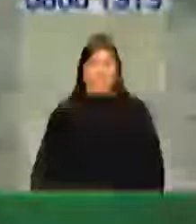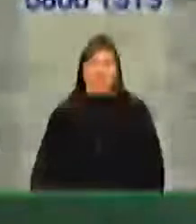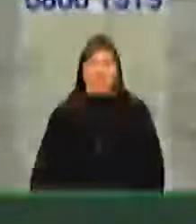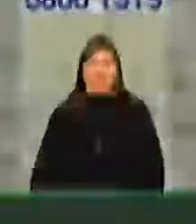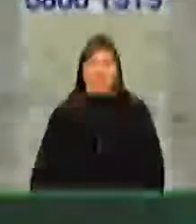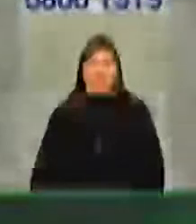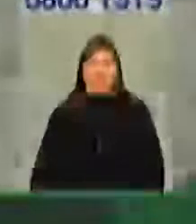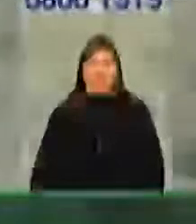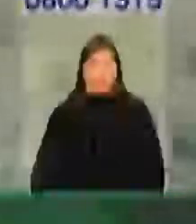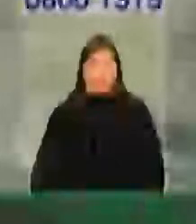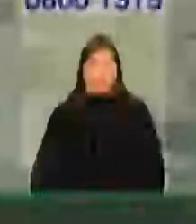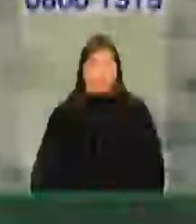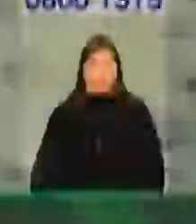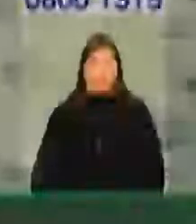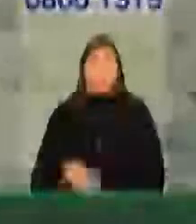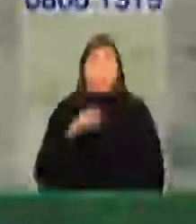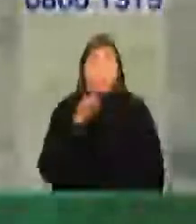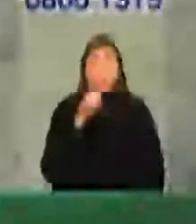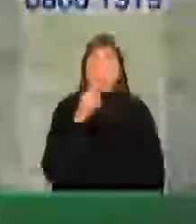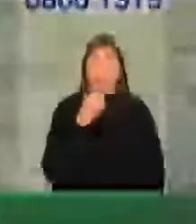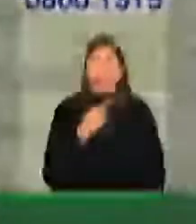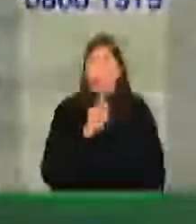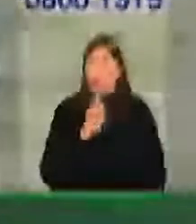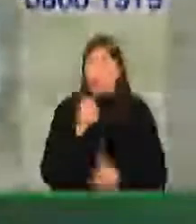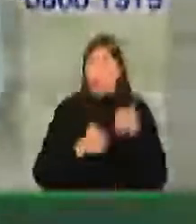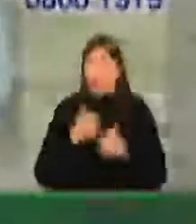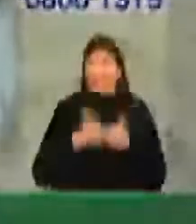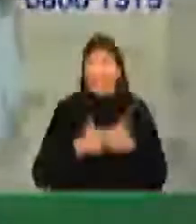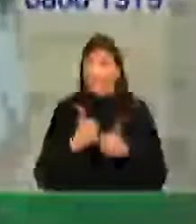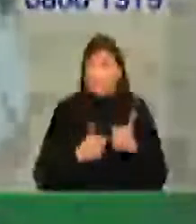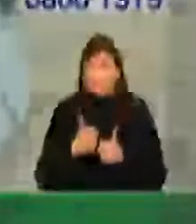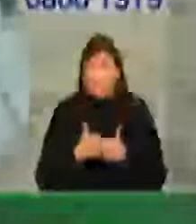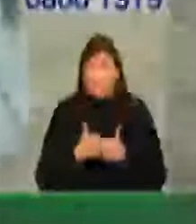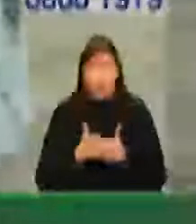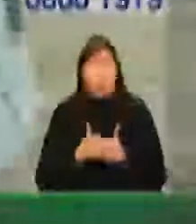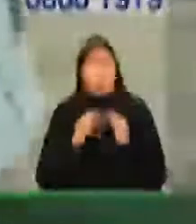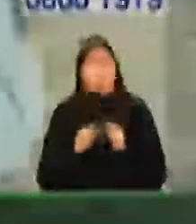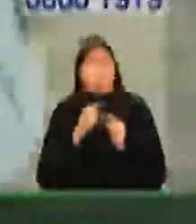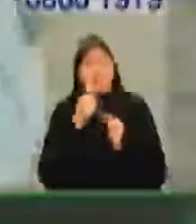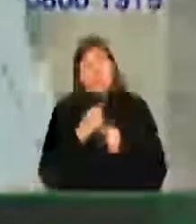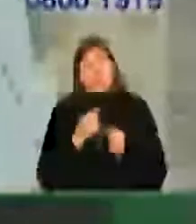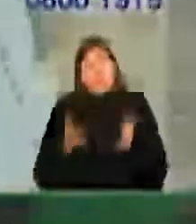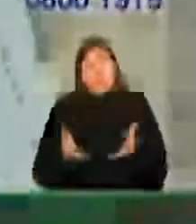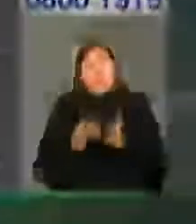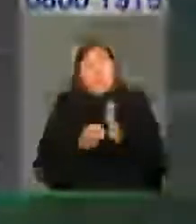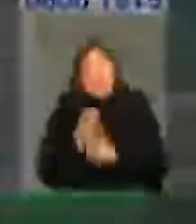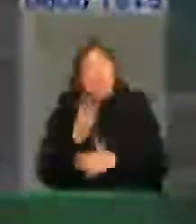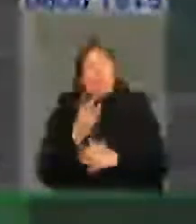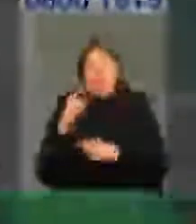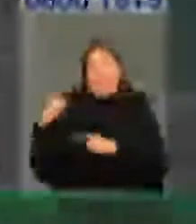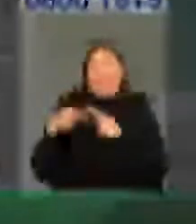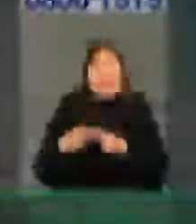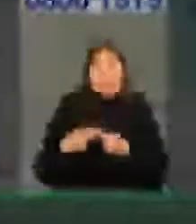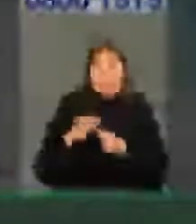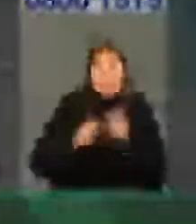was amazing. Al mismo tiempo, Bezos dijo que esto no es una competencia y se trata de construir un camino hacia el espacio para que las generaciones futuras puedan